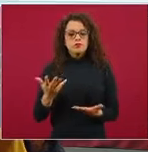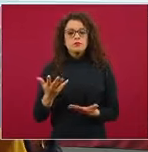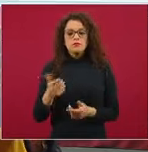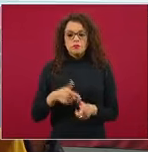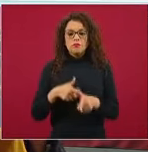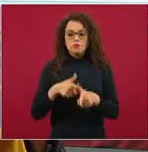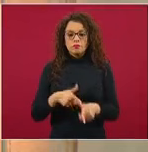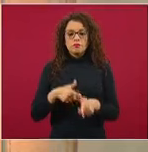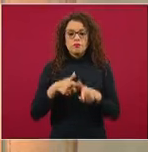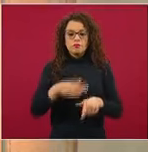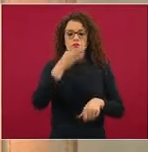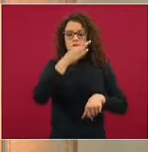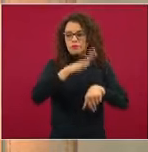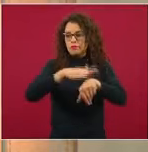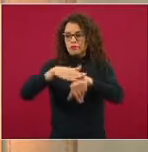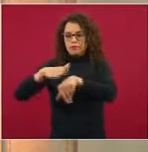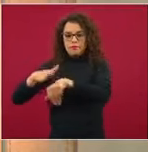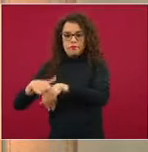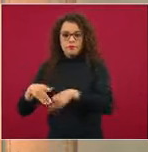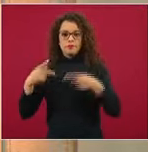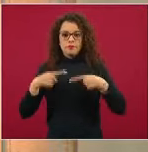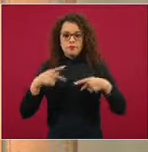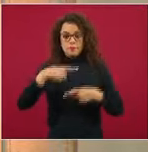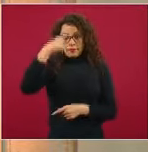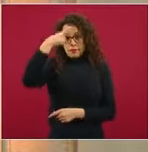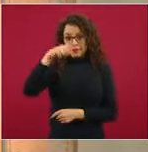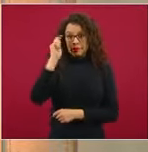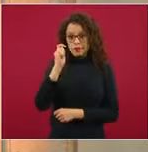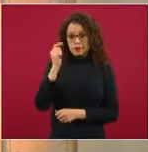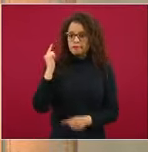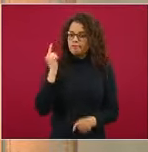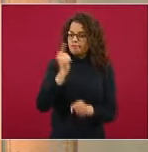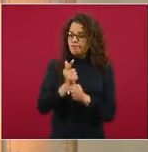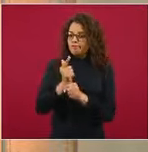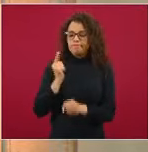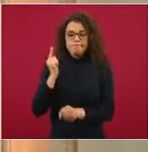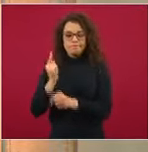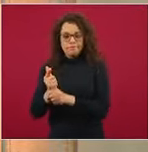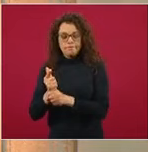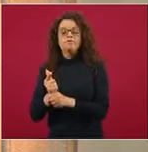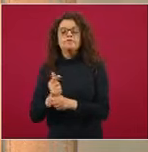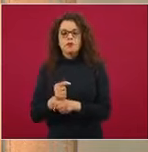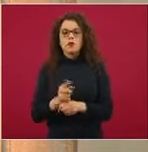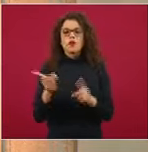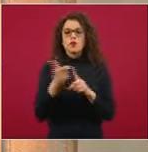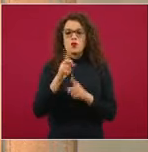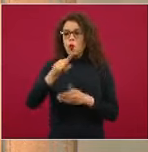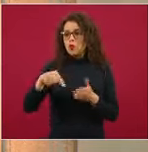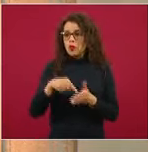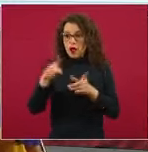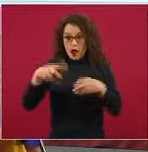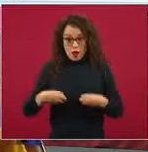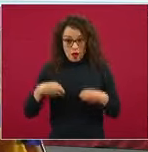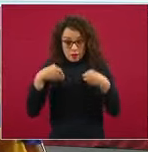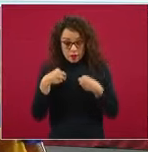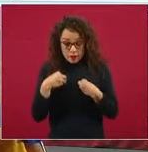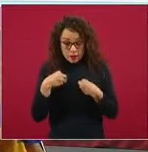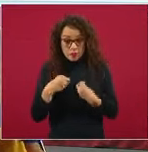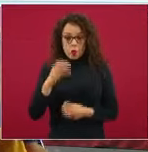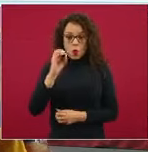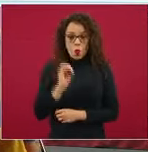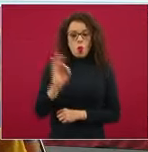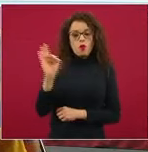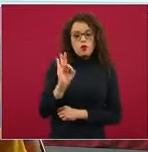llamado a la población que pueda identificar, dependiendo del lugar donde en este momento reside, o si por asunto